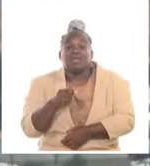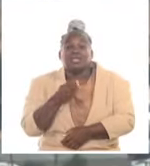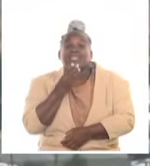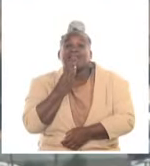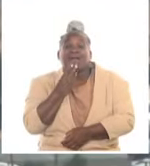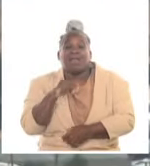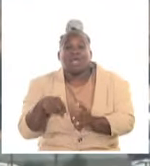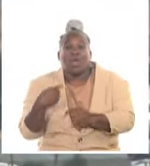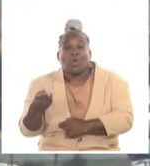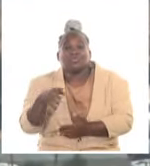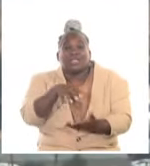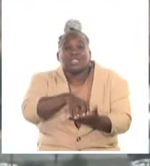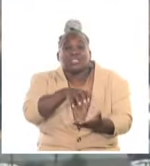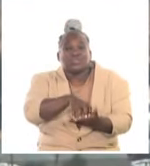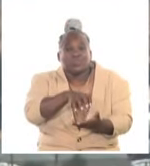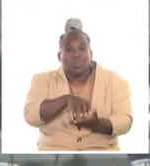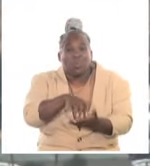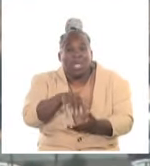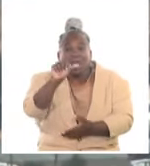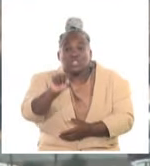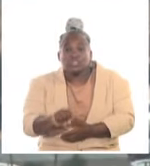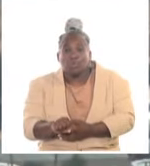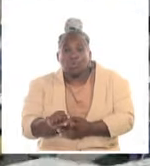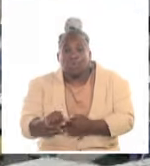Khan Younis, ubicada al sur de la franja.